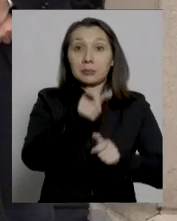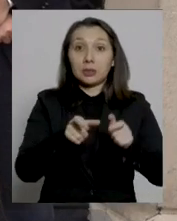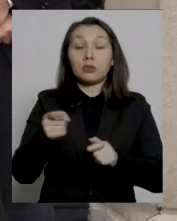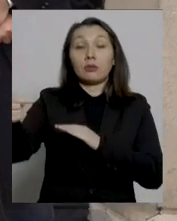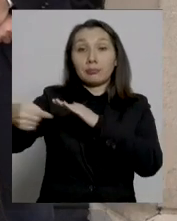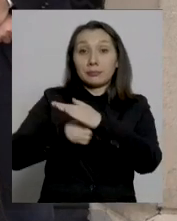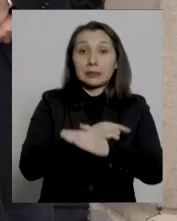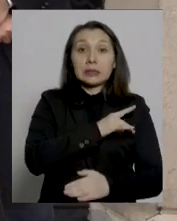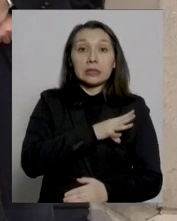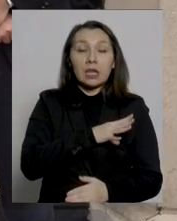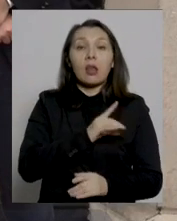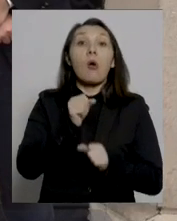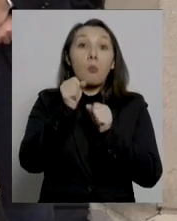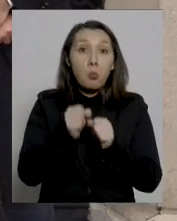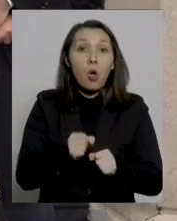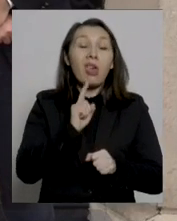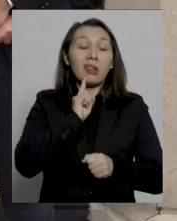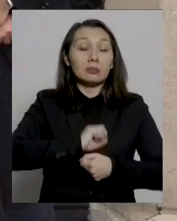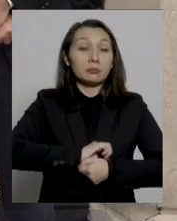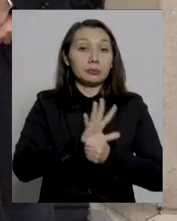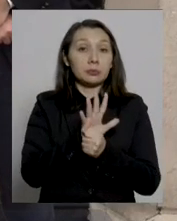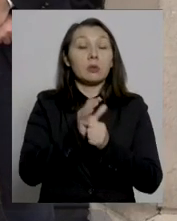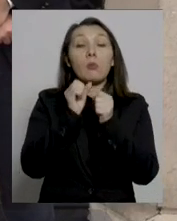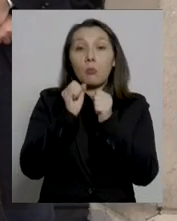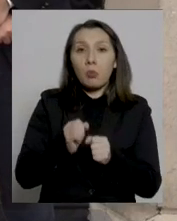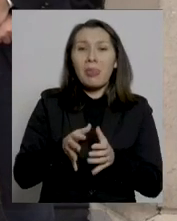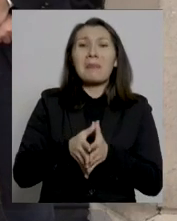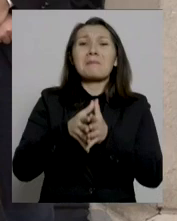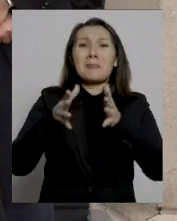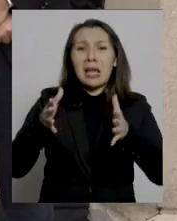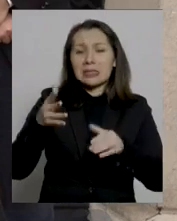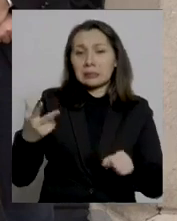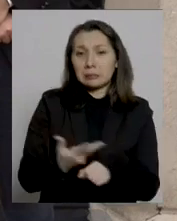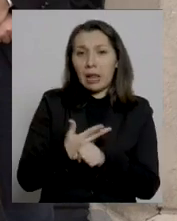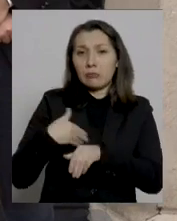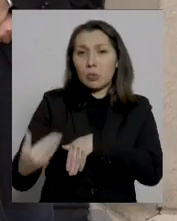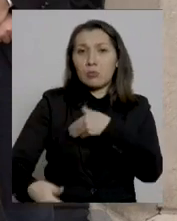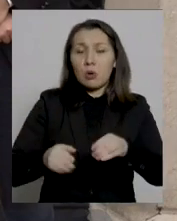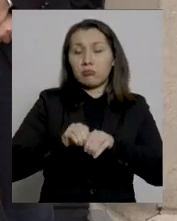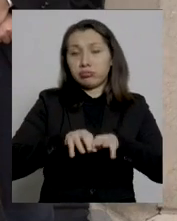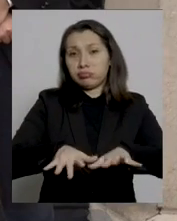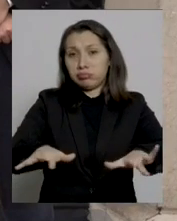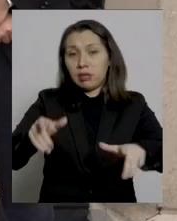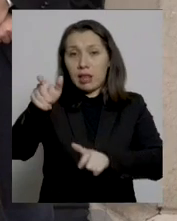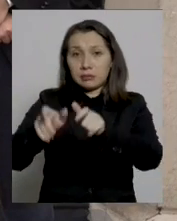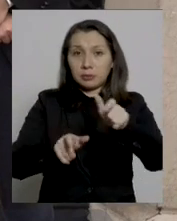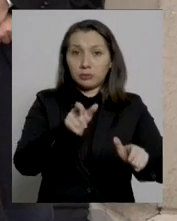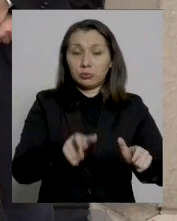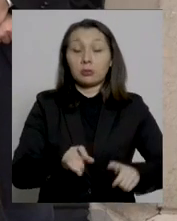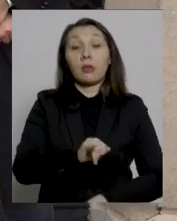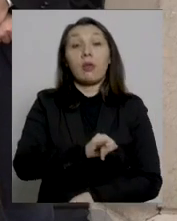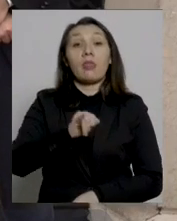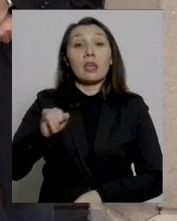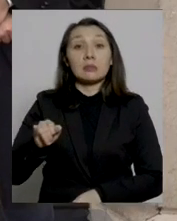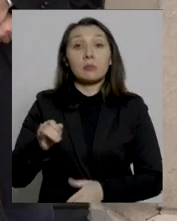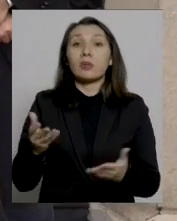personas que puedan estar contagiadas y causen un mayor daño a la población. Luego, resguardar todas